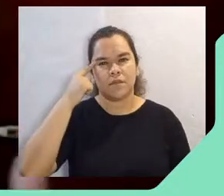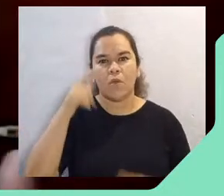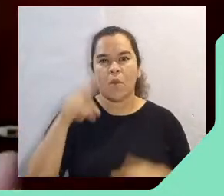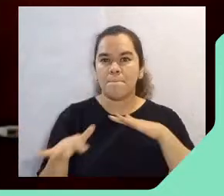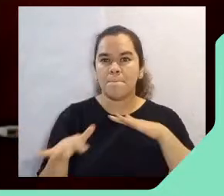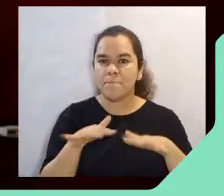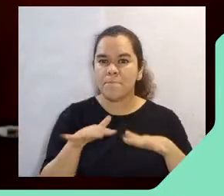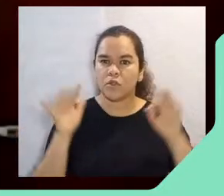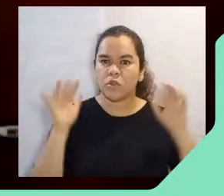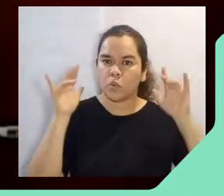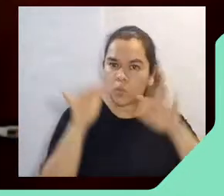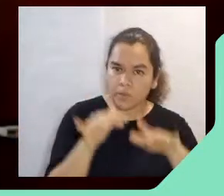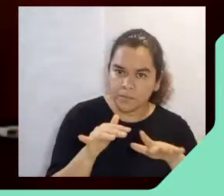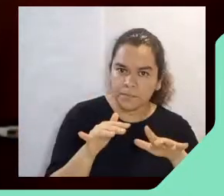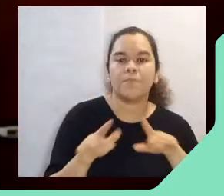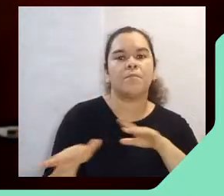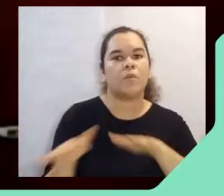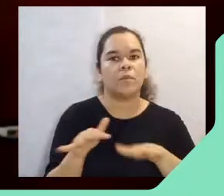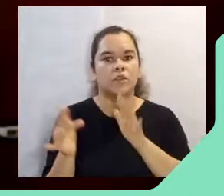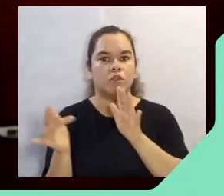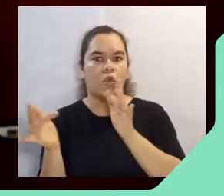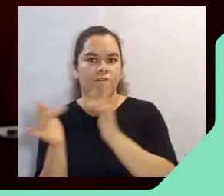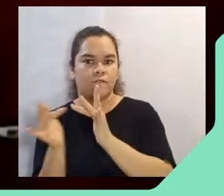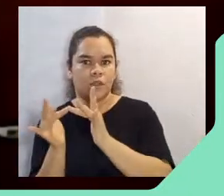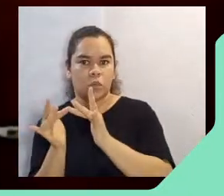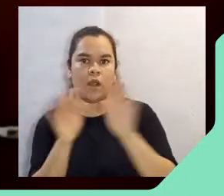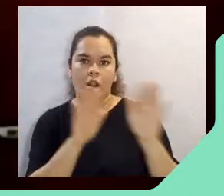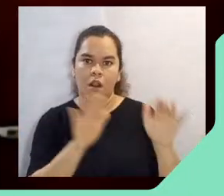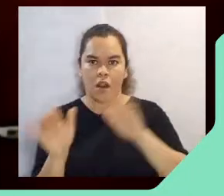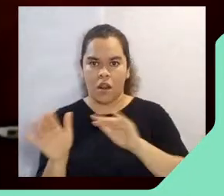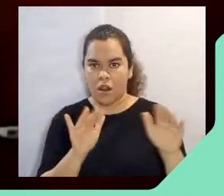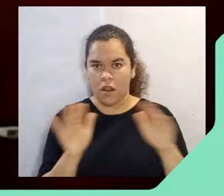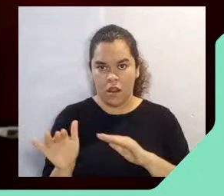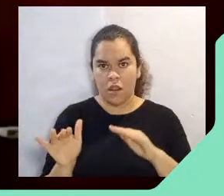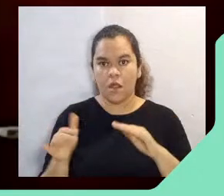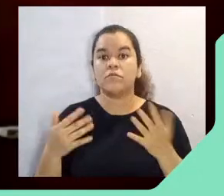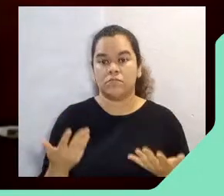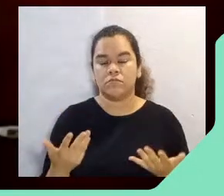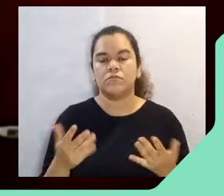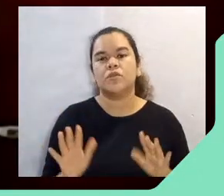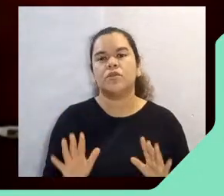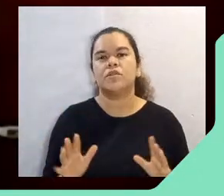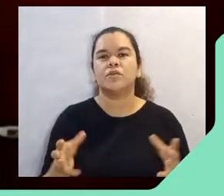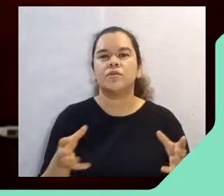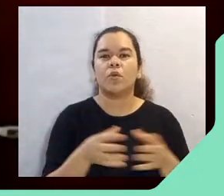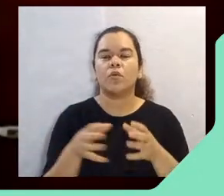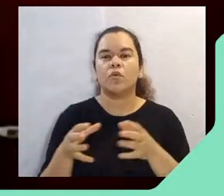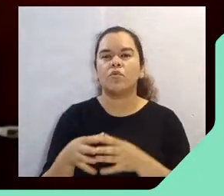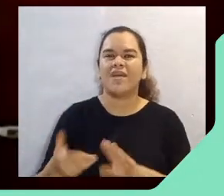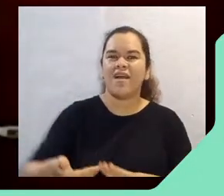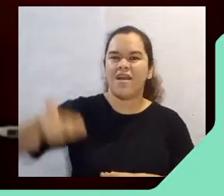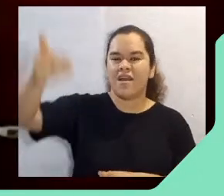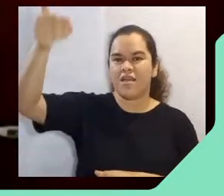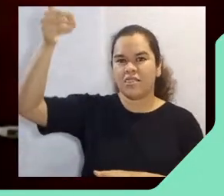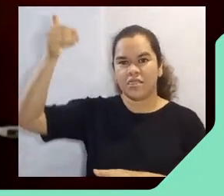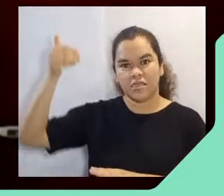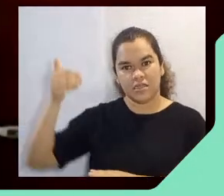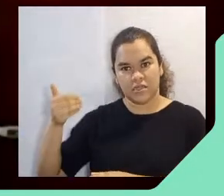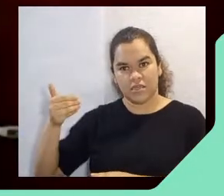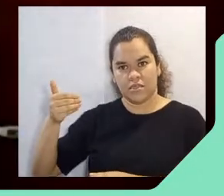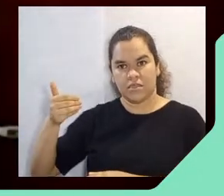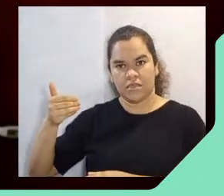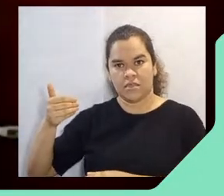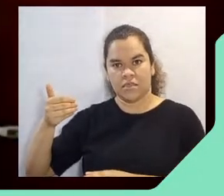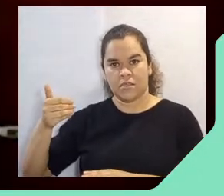y presenciales al mismo tiempo. Para diferenciar, digamos, los cursados anteriores que